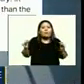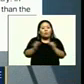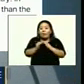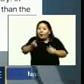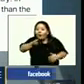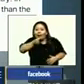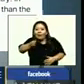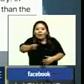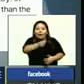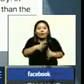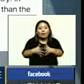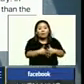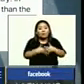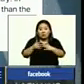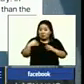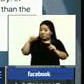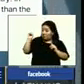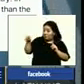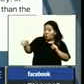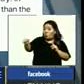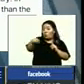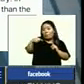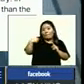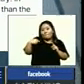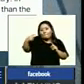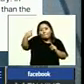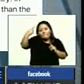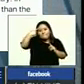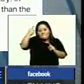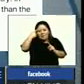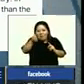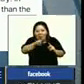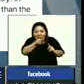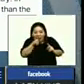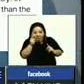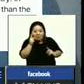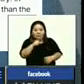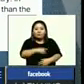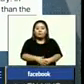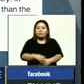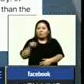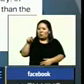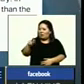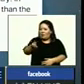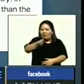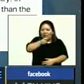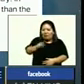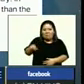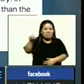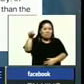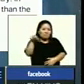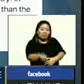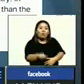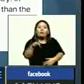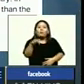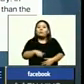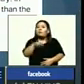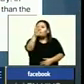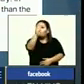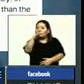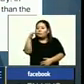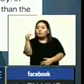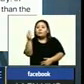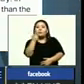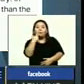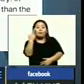estadounidenses, acusándolos de lo que considera una cobertura parcializada. Un medio corrupto es tan malo para nuestro país. En